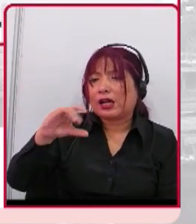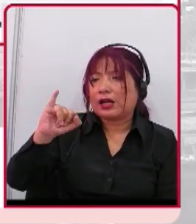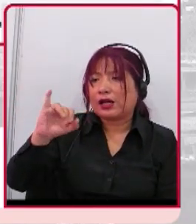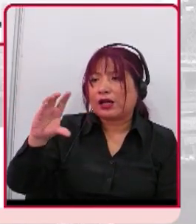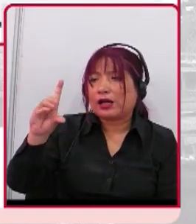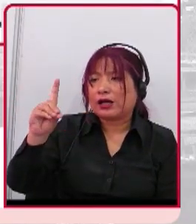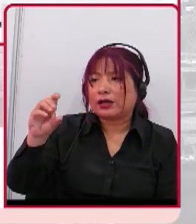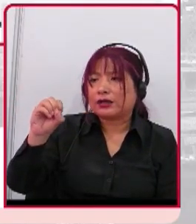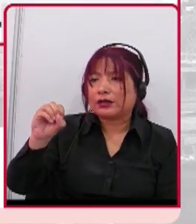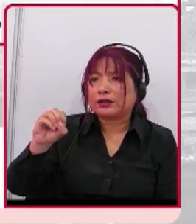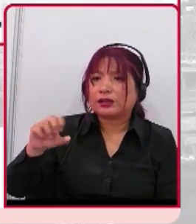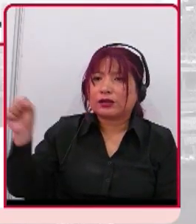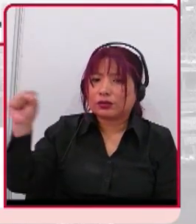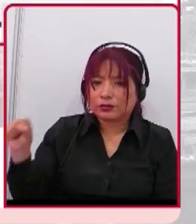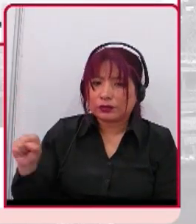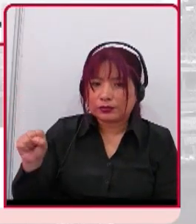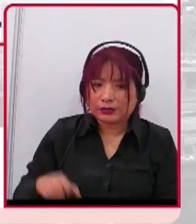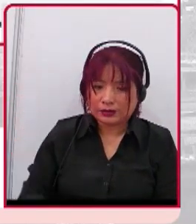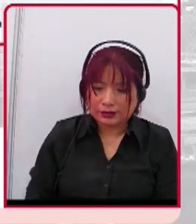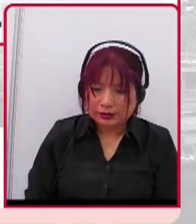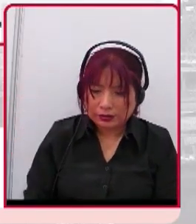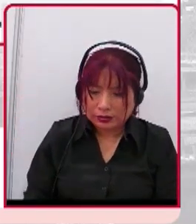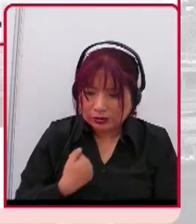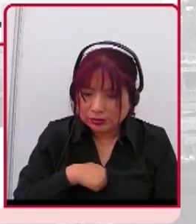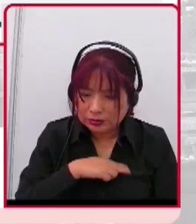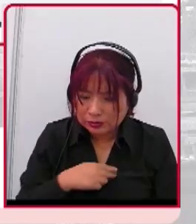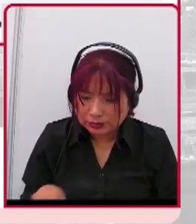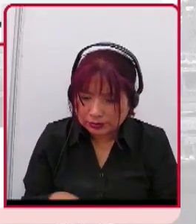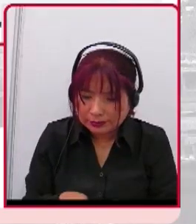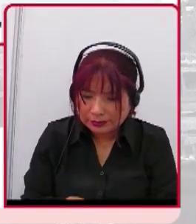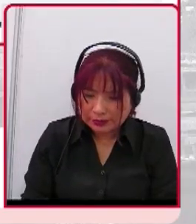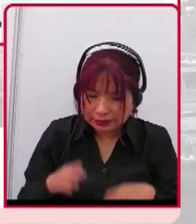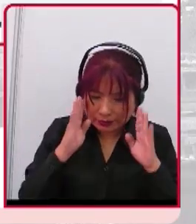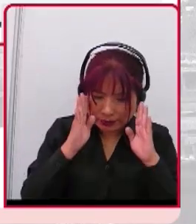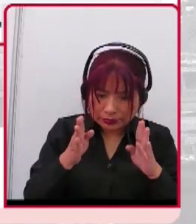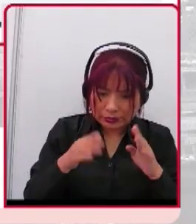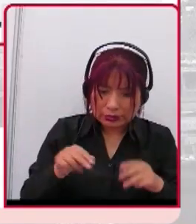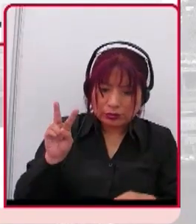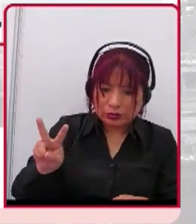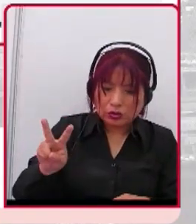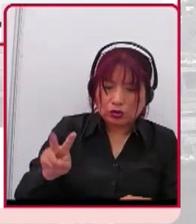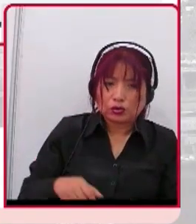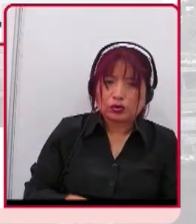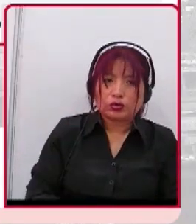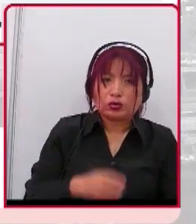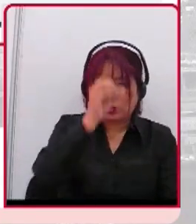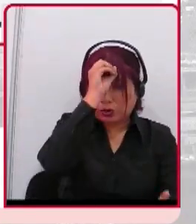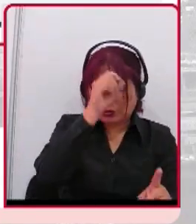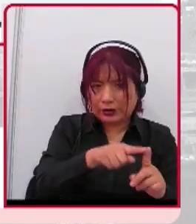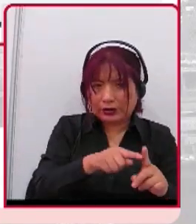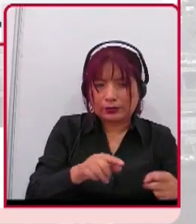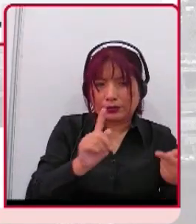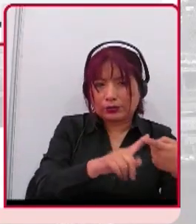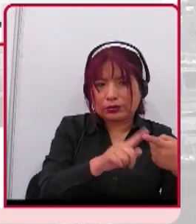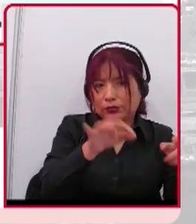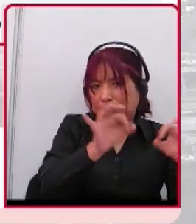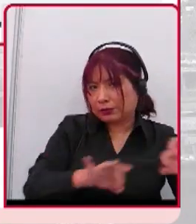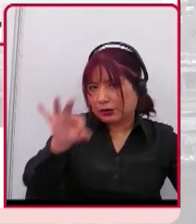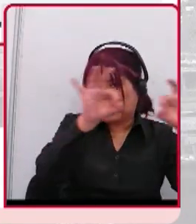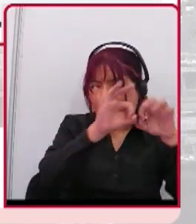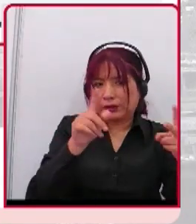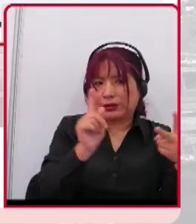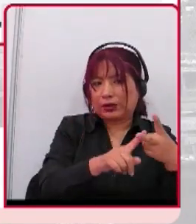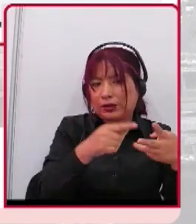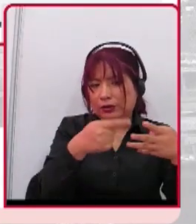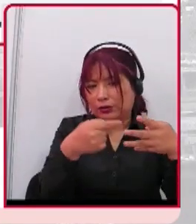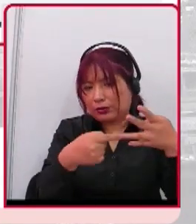Bien, obviamente para este proyecto nosotros establecimos dos objetivos, el objetivo general y los